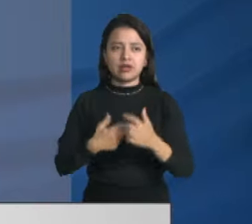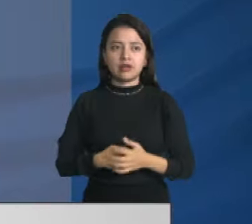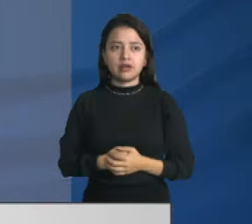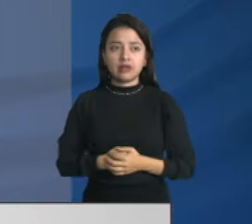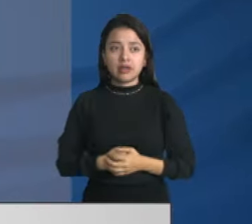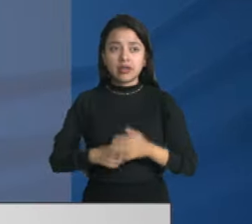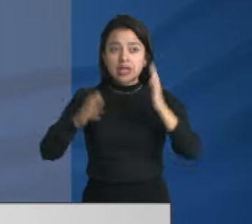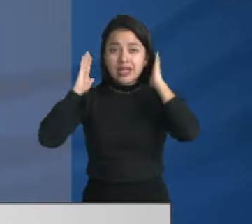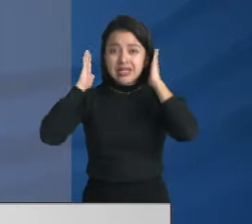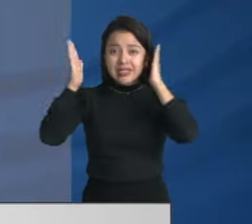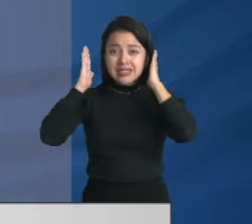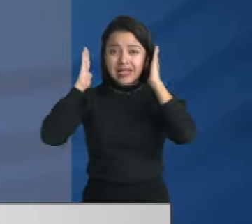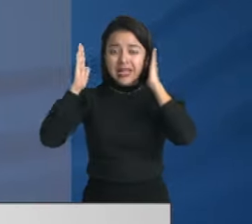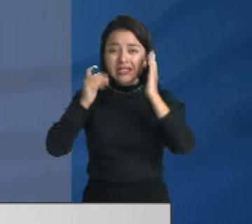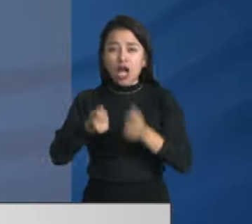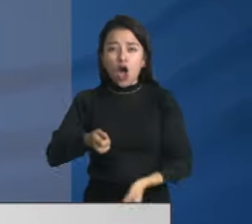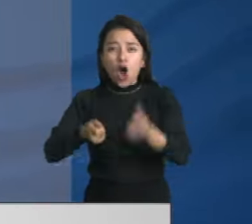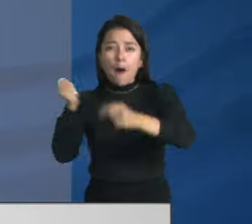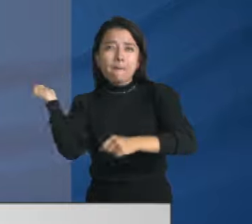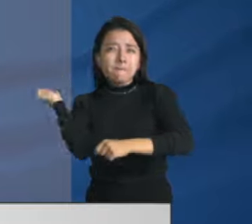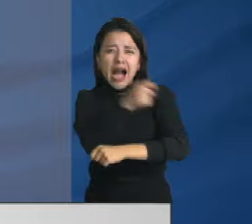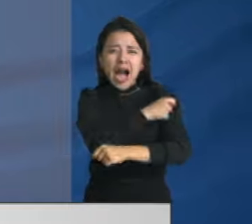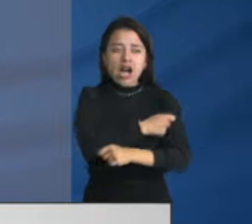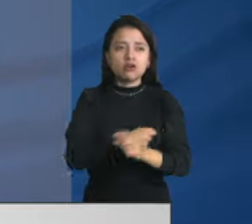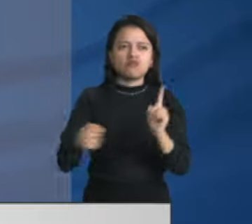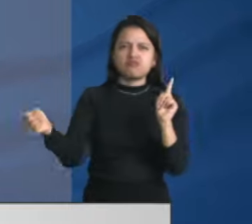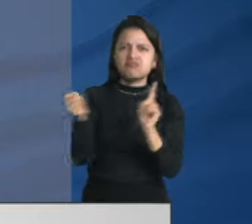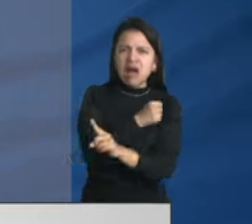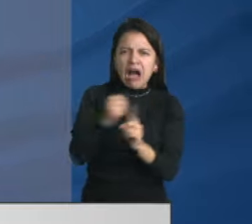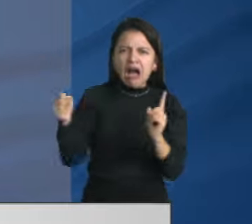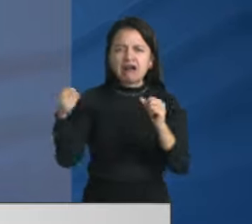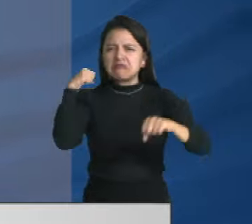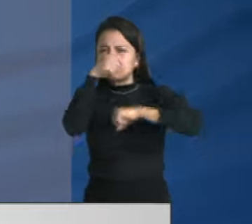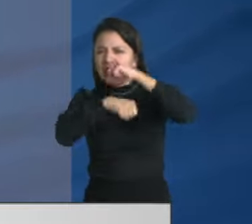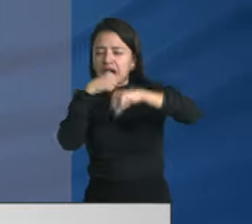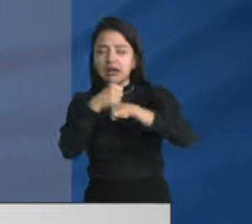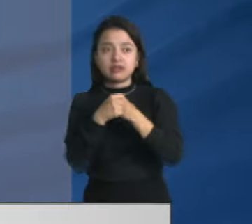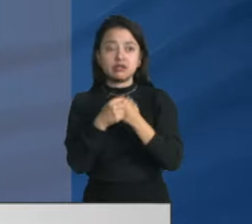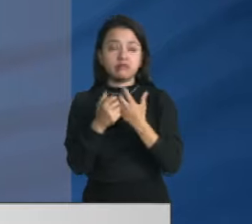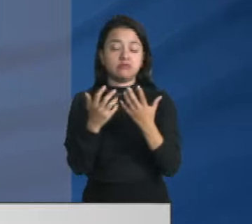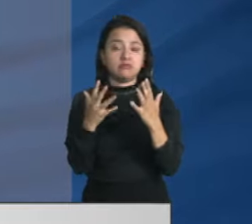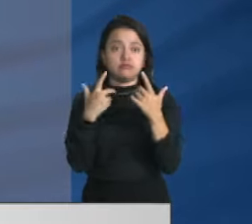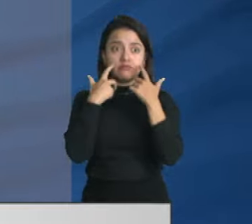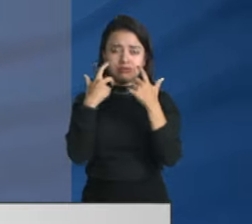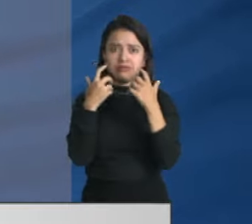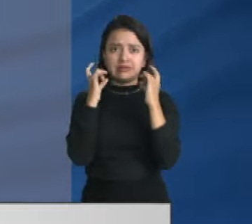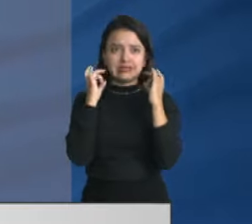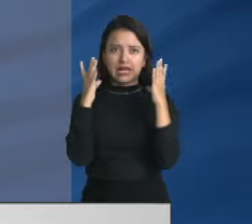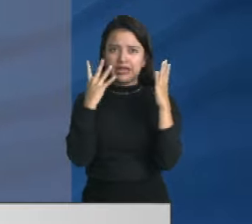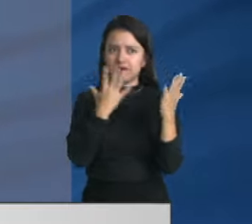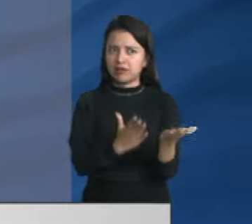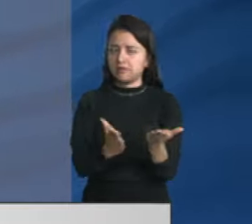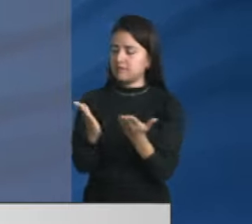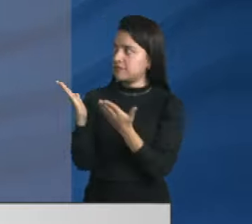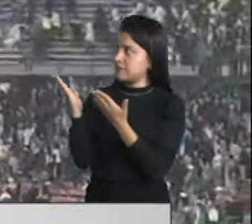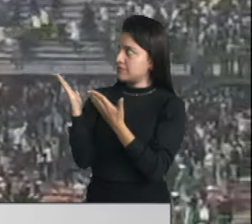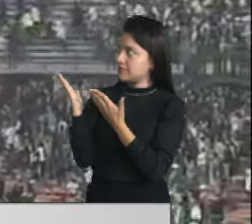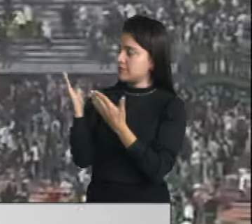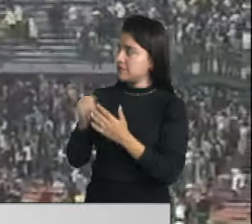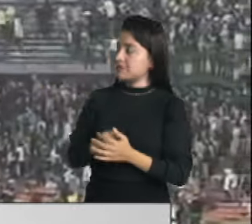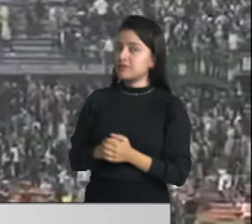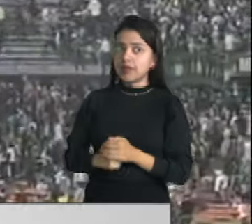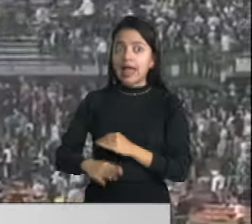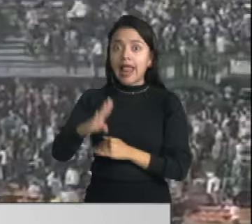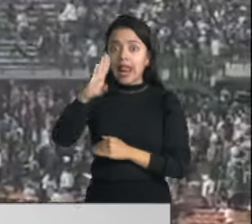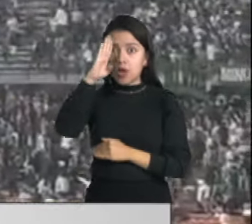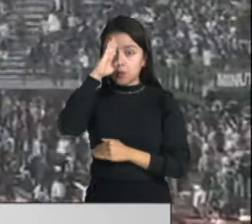Decenas de hinchas se lanzaban objetos, otros se golpeaban sin control y muchos intentaban salir. El antiguo ESMAD ingresó para